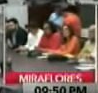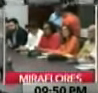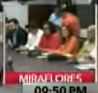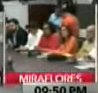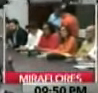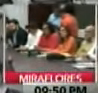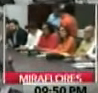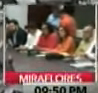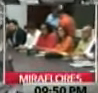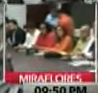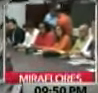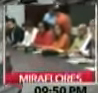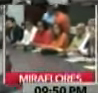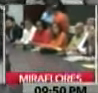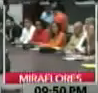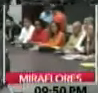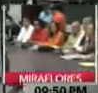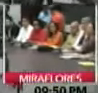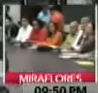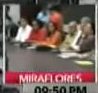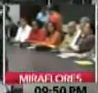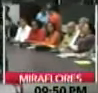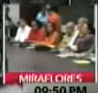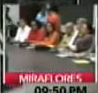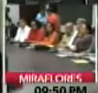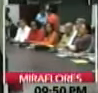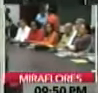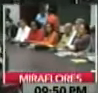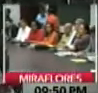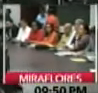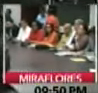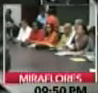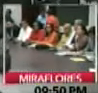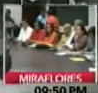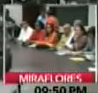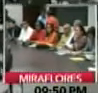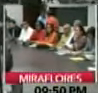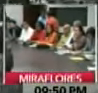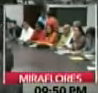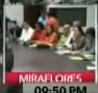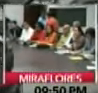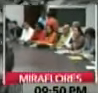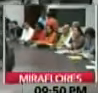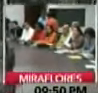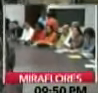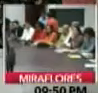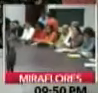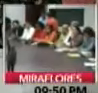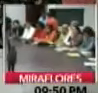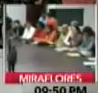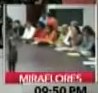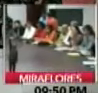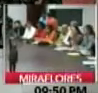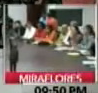Ese es uno solo, apenas. Pero si, ahí podemos poner el preescolar del Ministerio de Transporte.